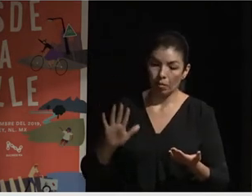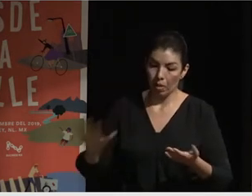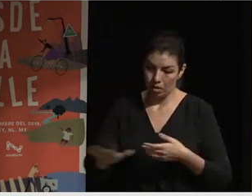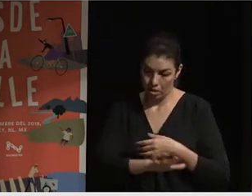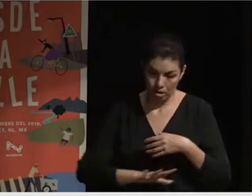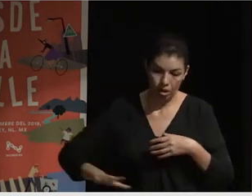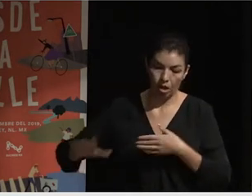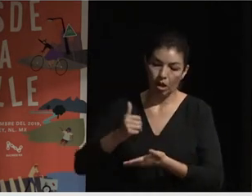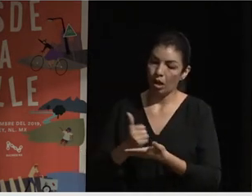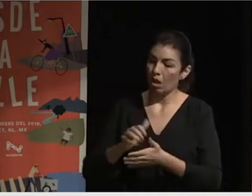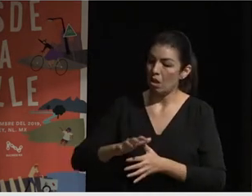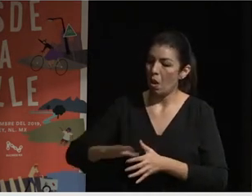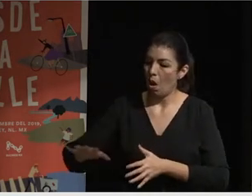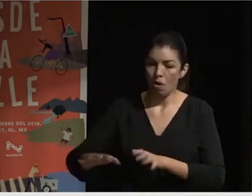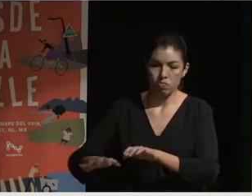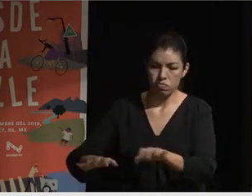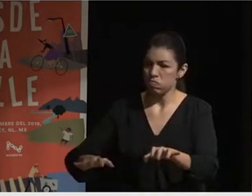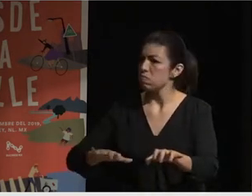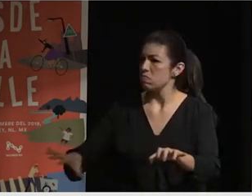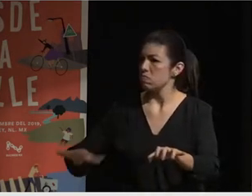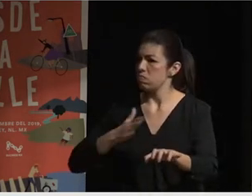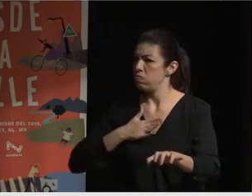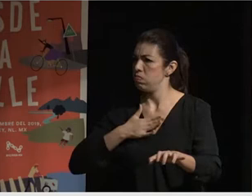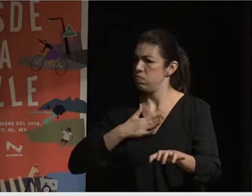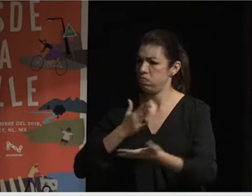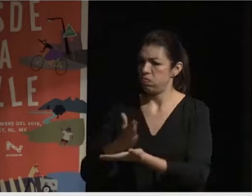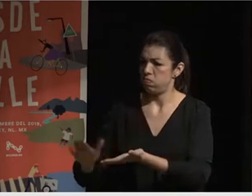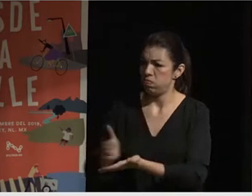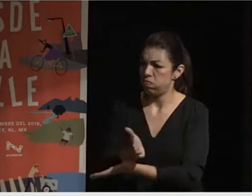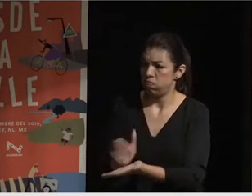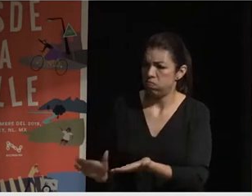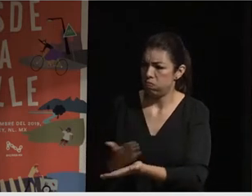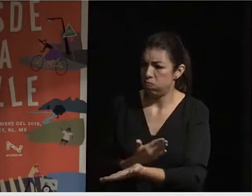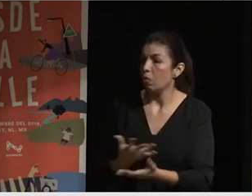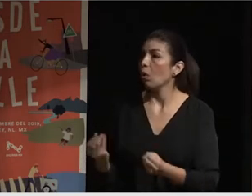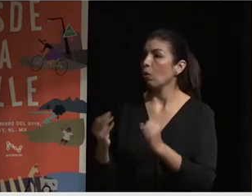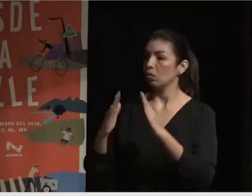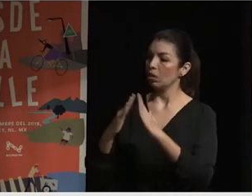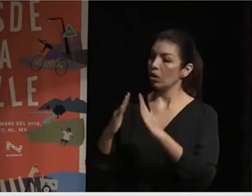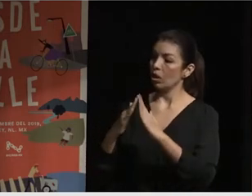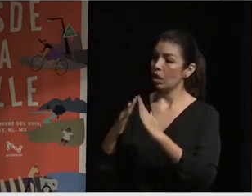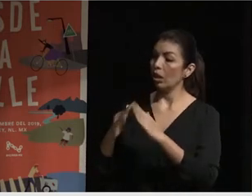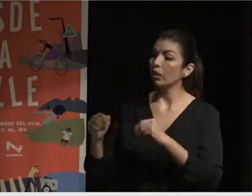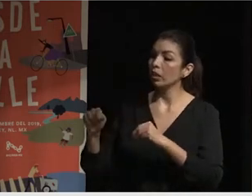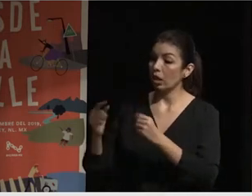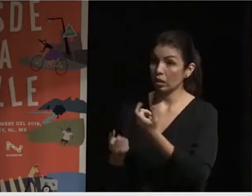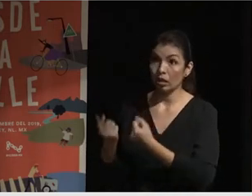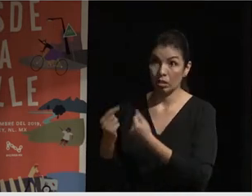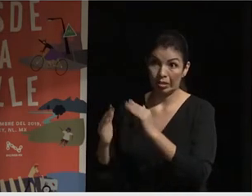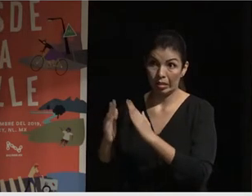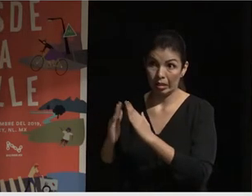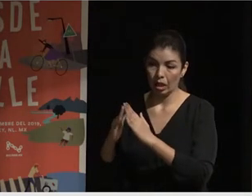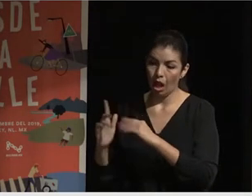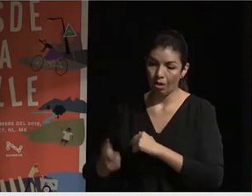derechos humanos, la exclusión que hay. ¿Qué está pasando hoy en día que las personas cada vez menos pueden acceder a una